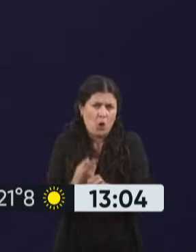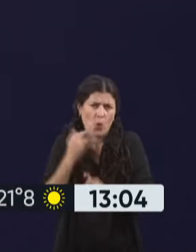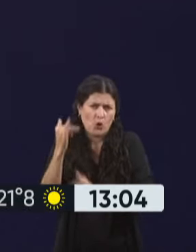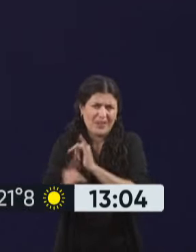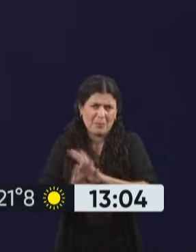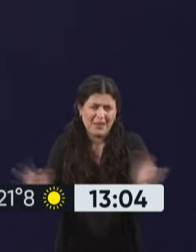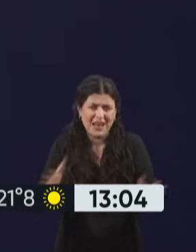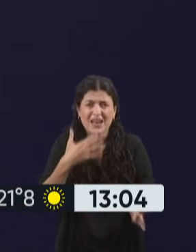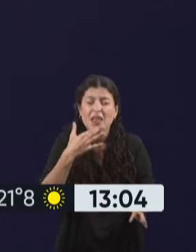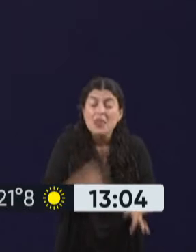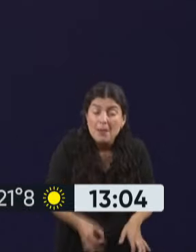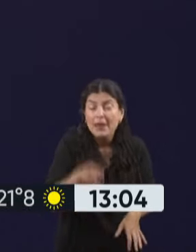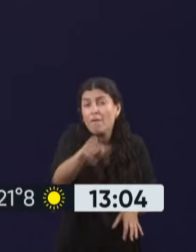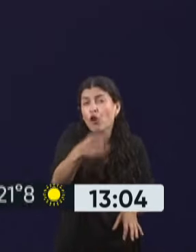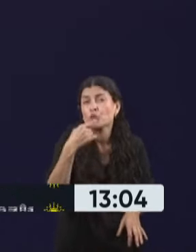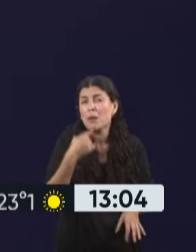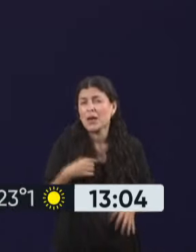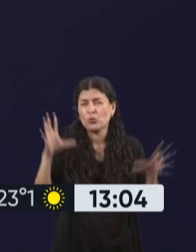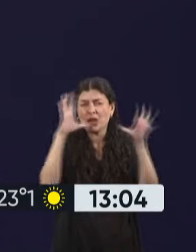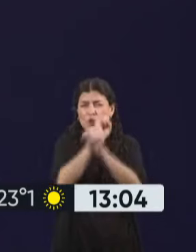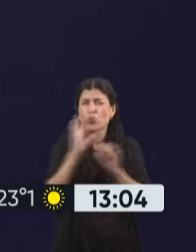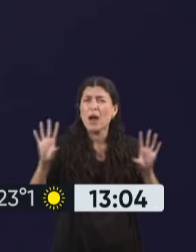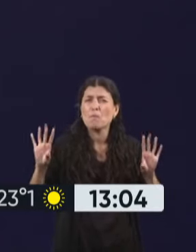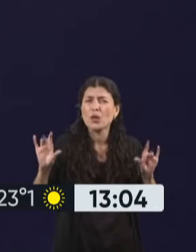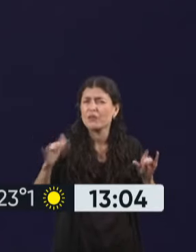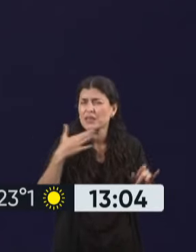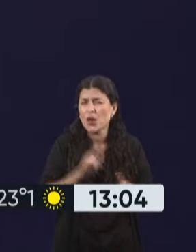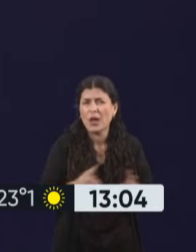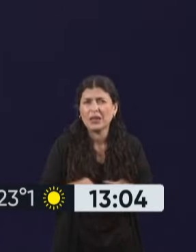La verdad es que compleja su pregunta, muy compleja su pregunta. Bueno, hay que